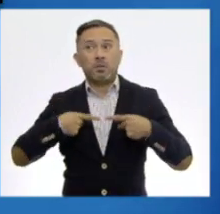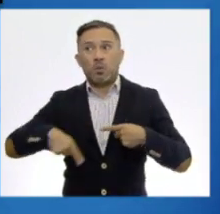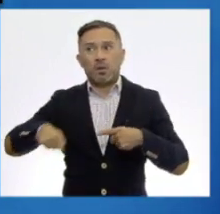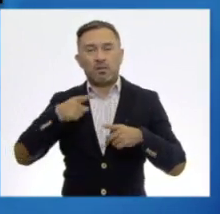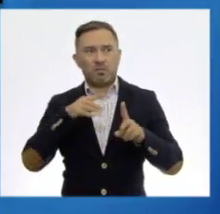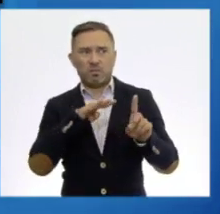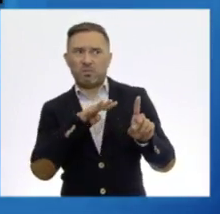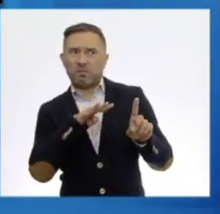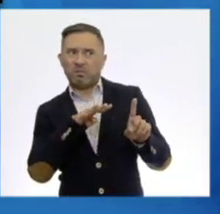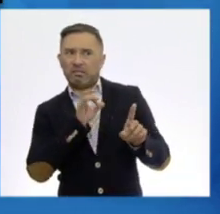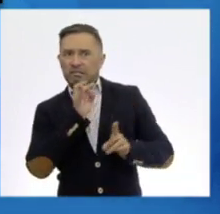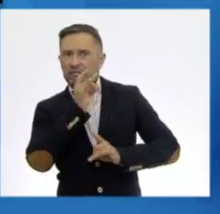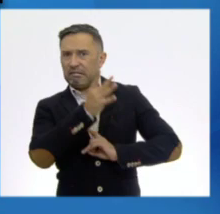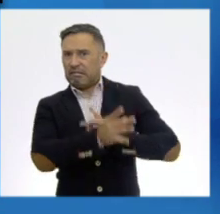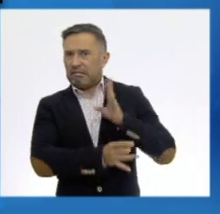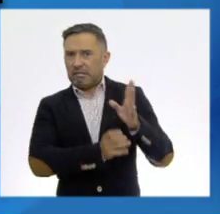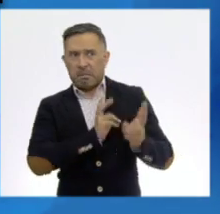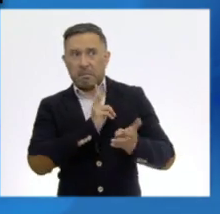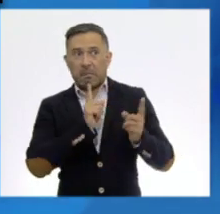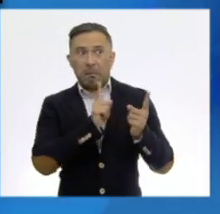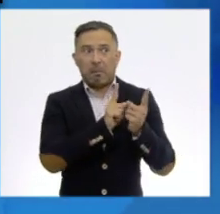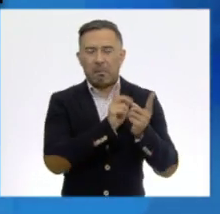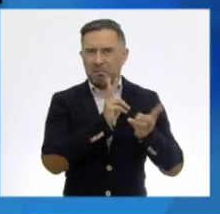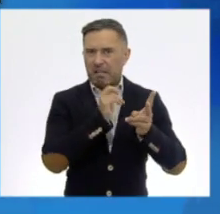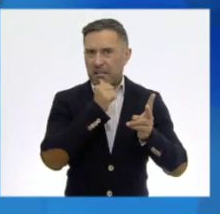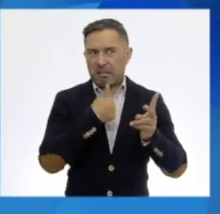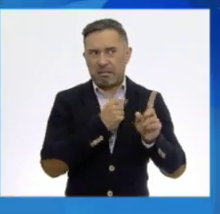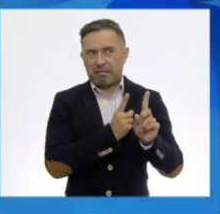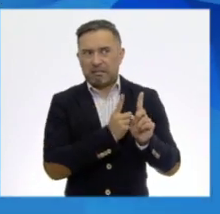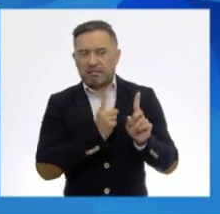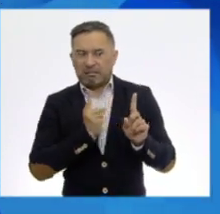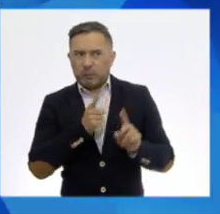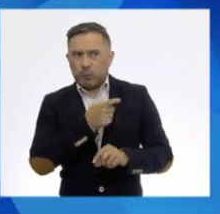muy agresivo. Entonces, ahí tenemos